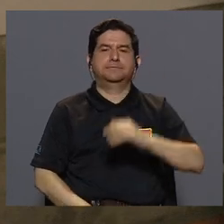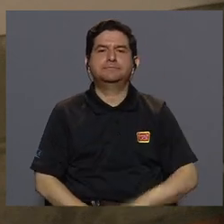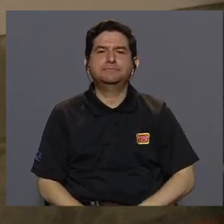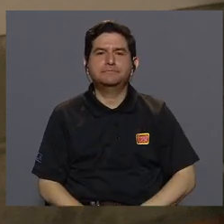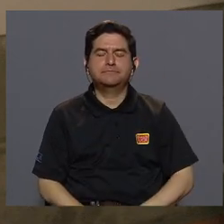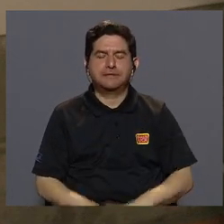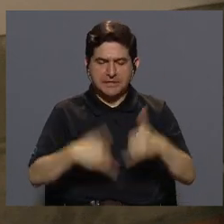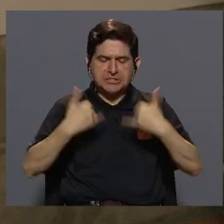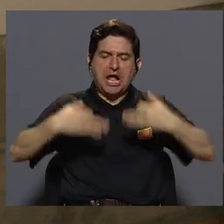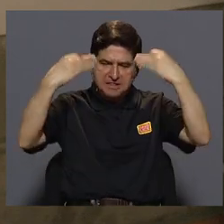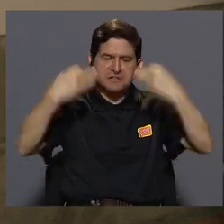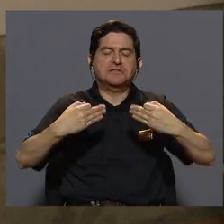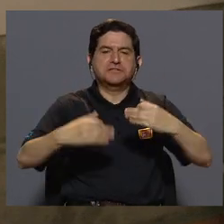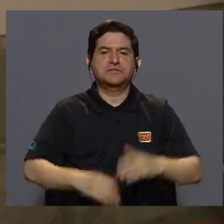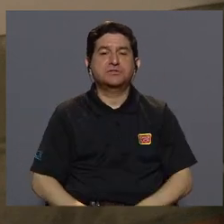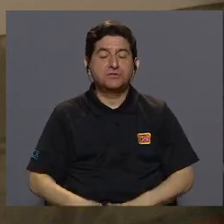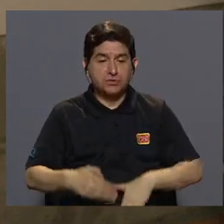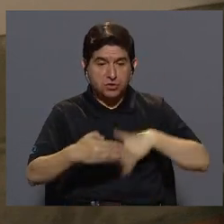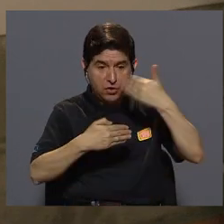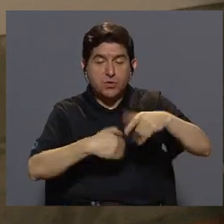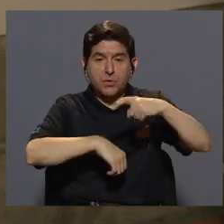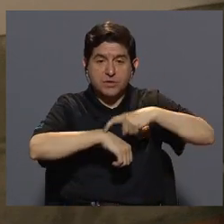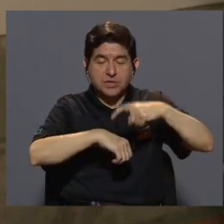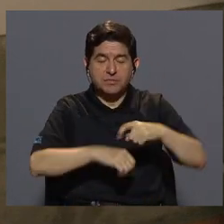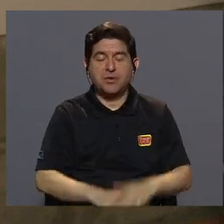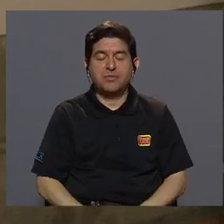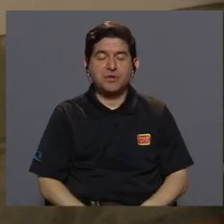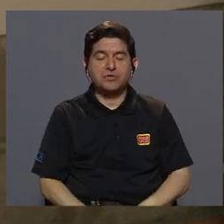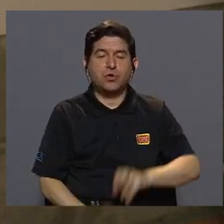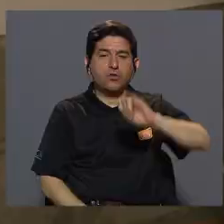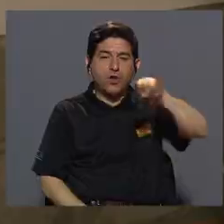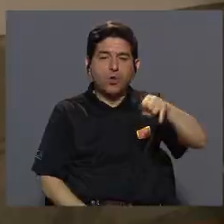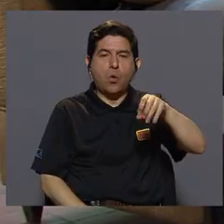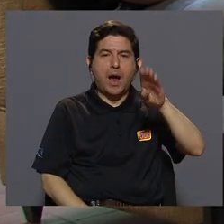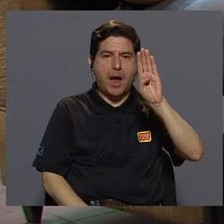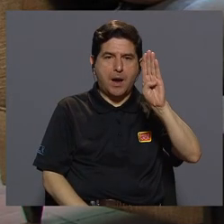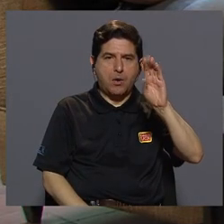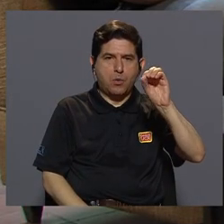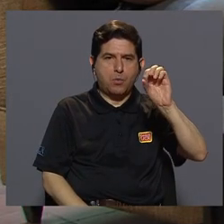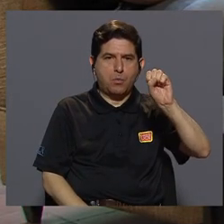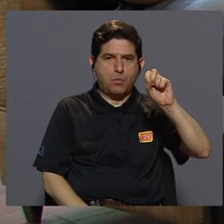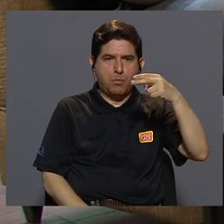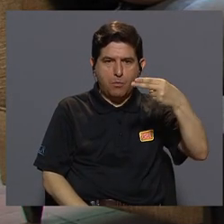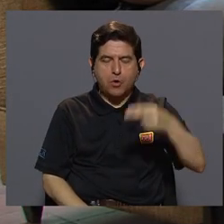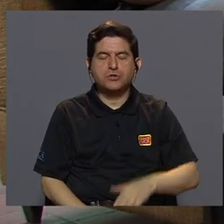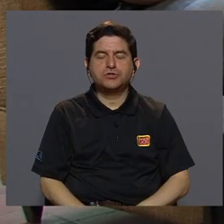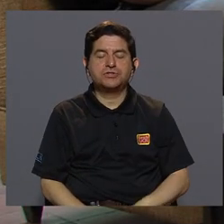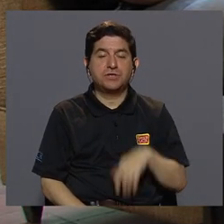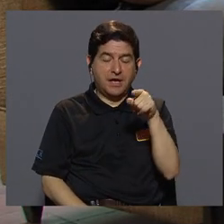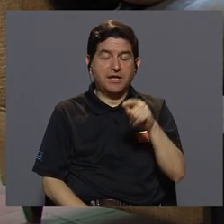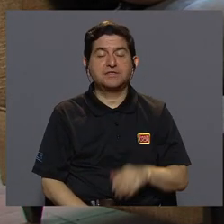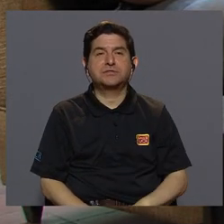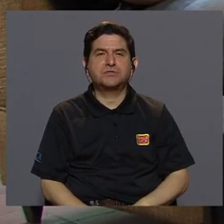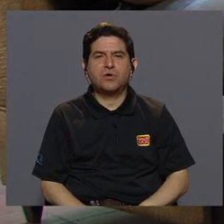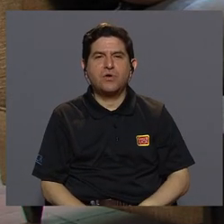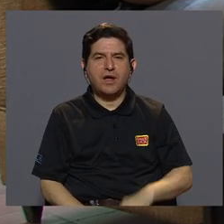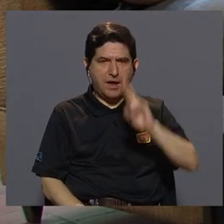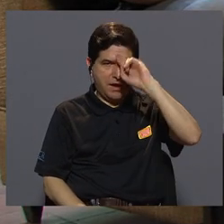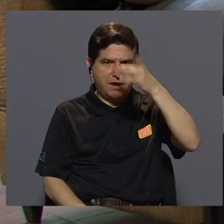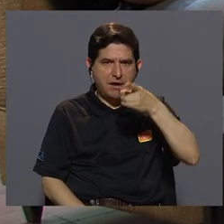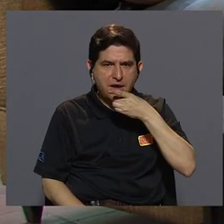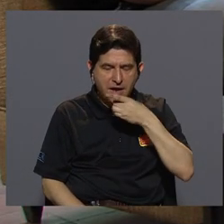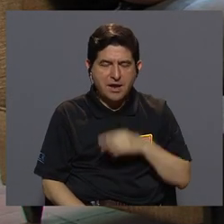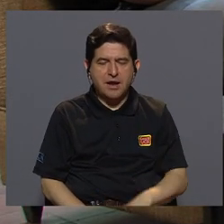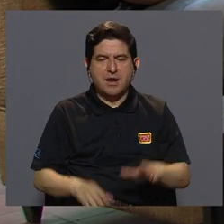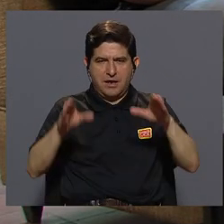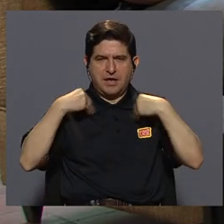Sí, ya estoy decidida. Y después ahí fuimos a la toma de posesión de Juan Bosch, en República Dominicana, y ahí